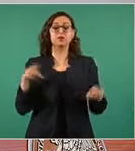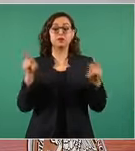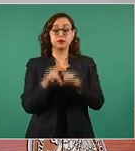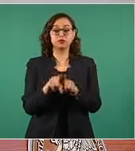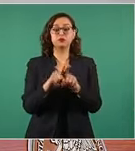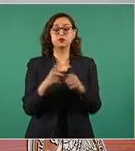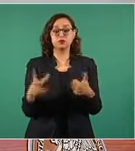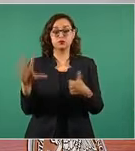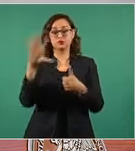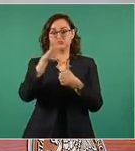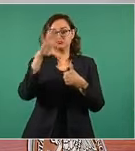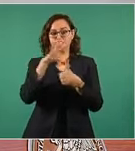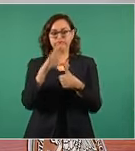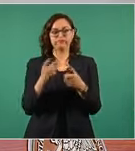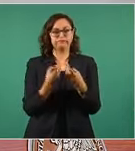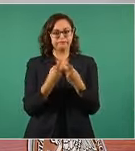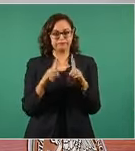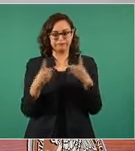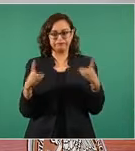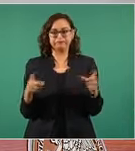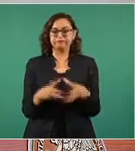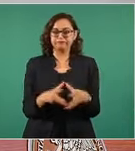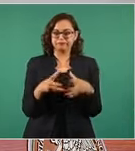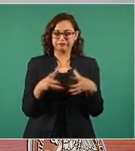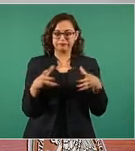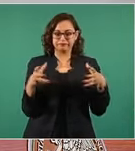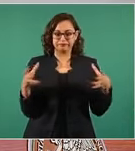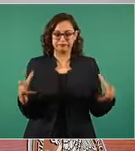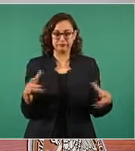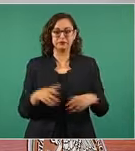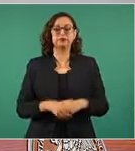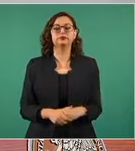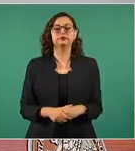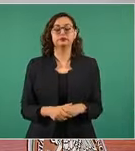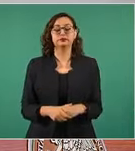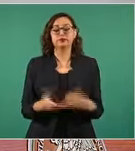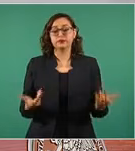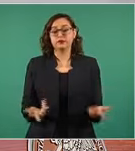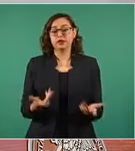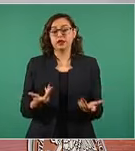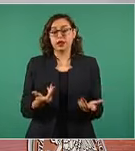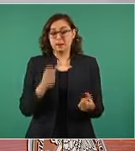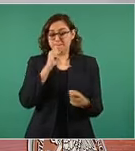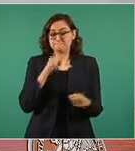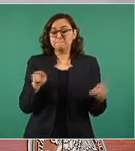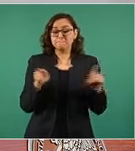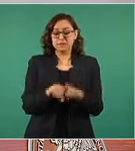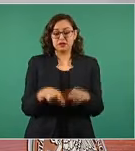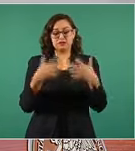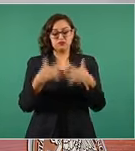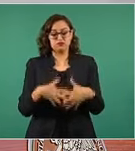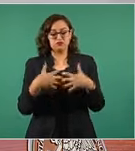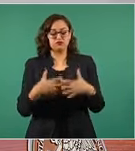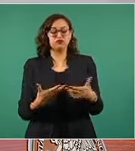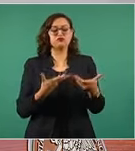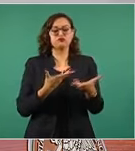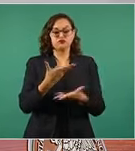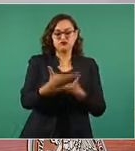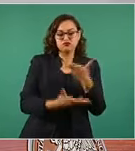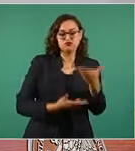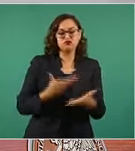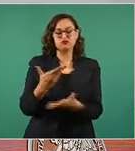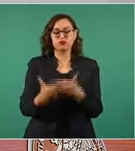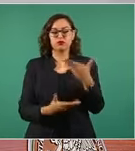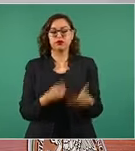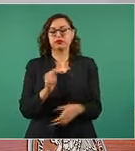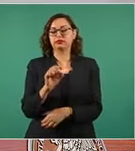norte del continente americano, como complemento al tratado para intensificar la actividad productiva y comercial